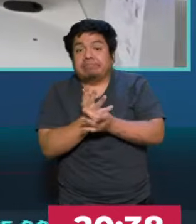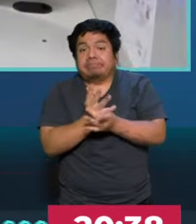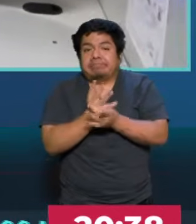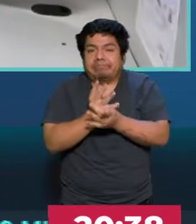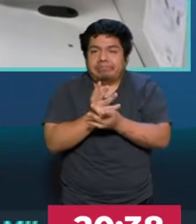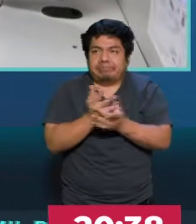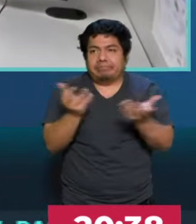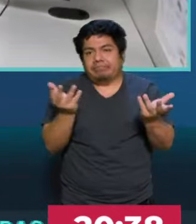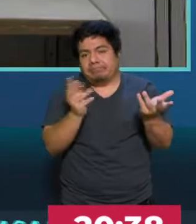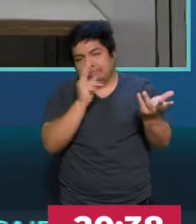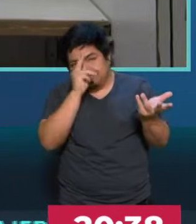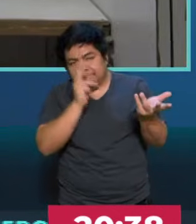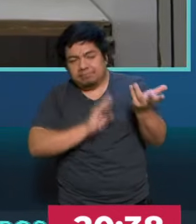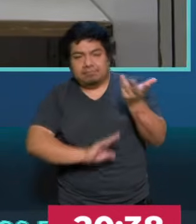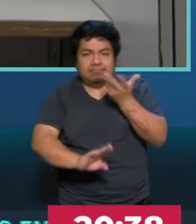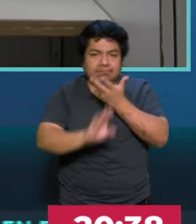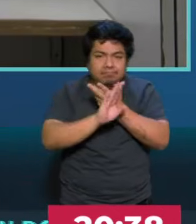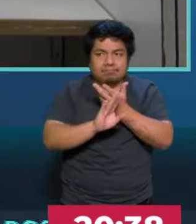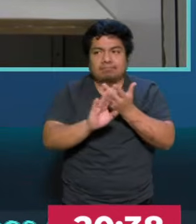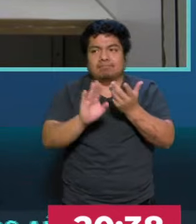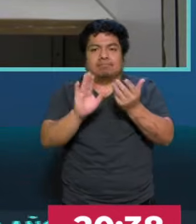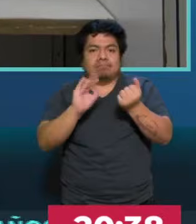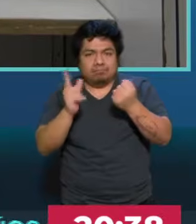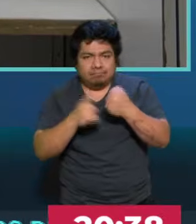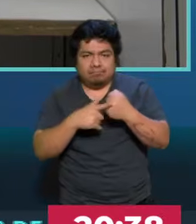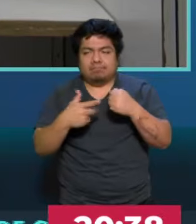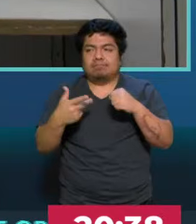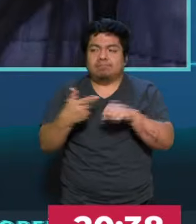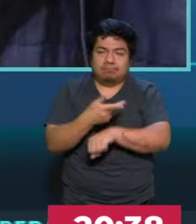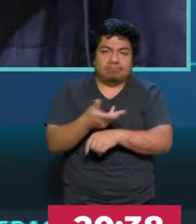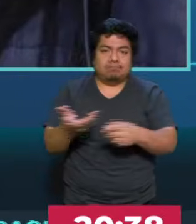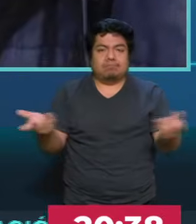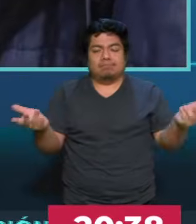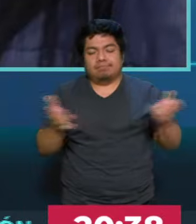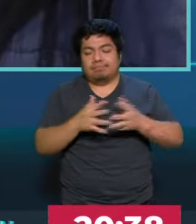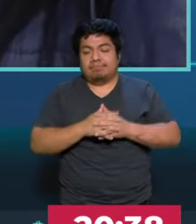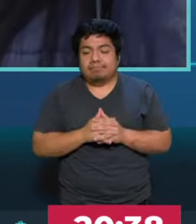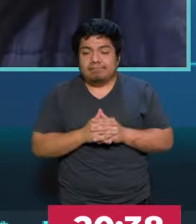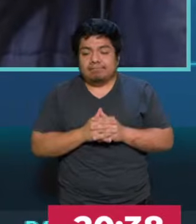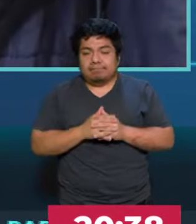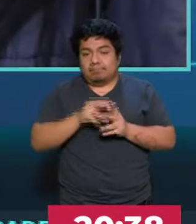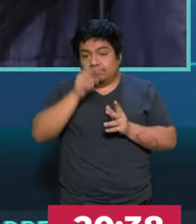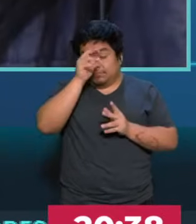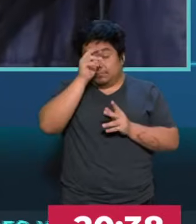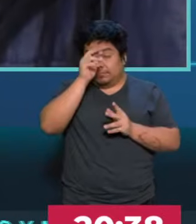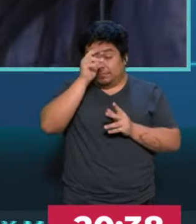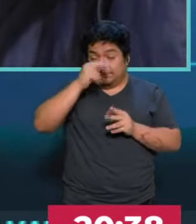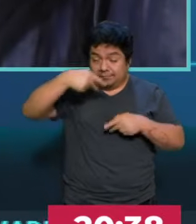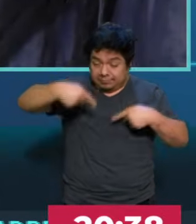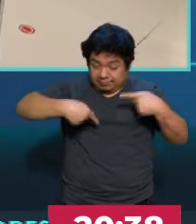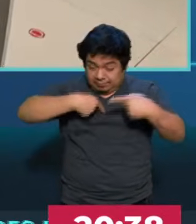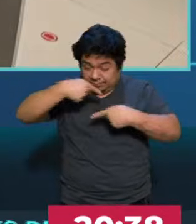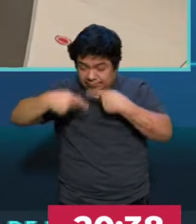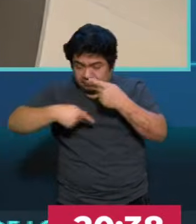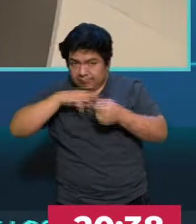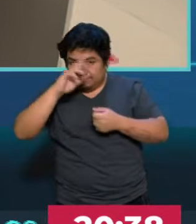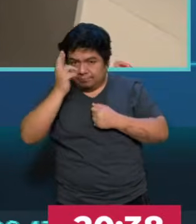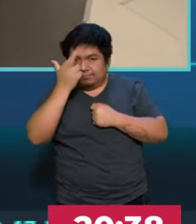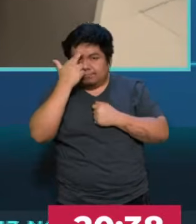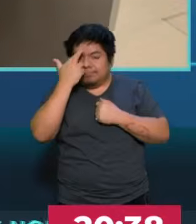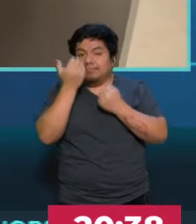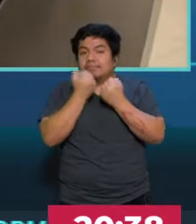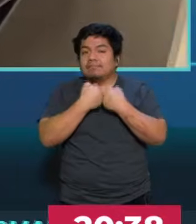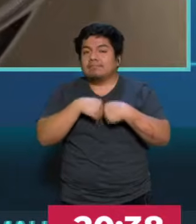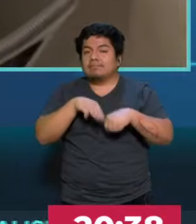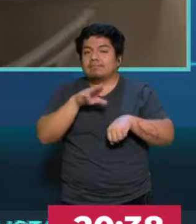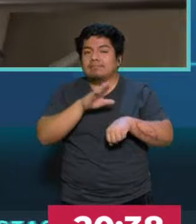o fueron víctimas de un incidente delictivo. Entonces, aunque haya esas preguntas, hay que recordar que el sistema no